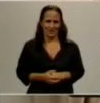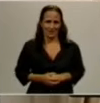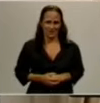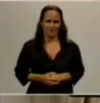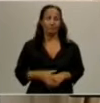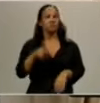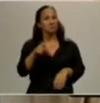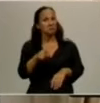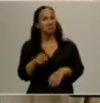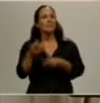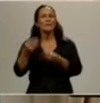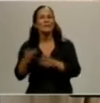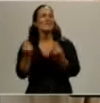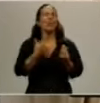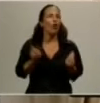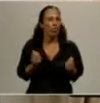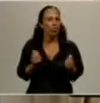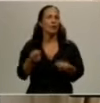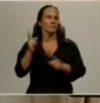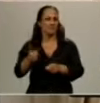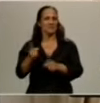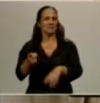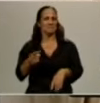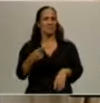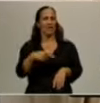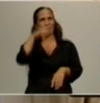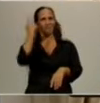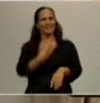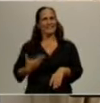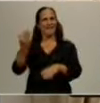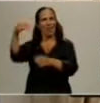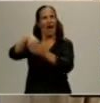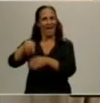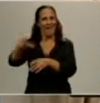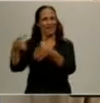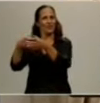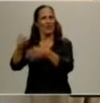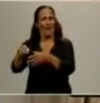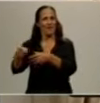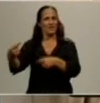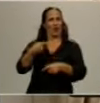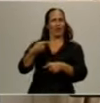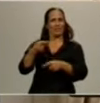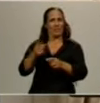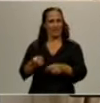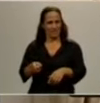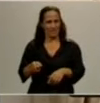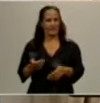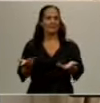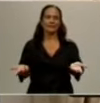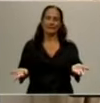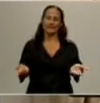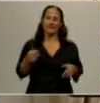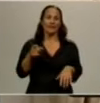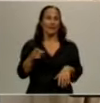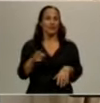algunas oficinas, desde el propio Estado Nacional. Y esto toma un cariz muy evidente, que es